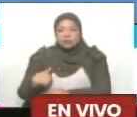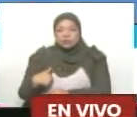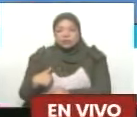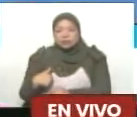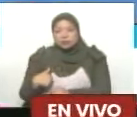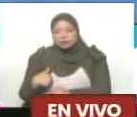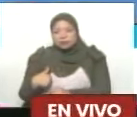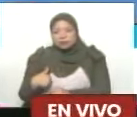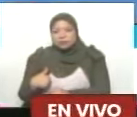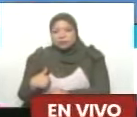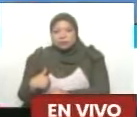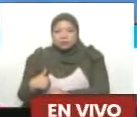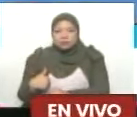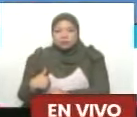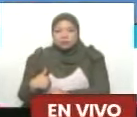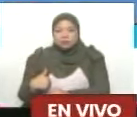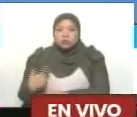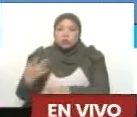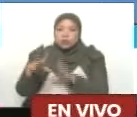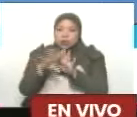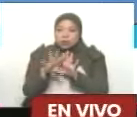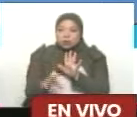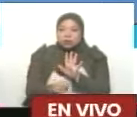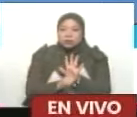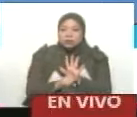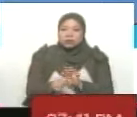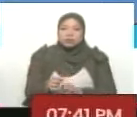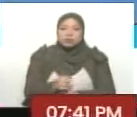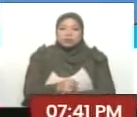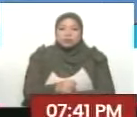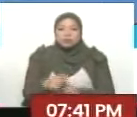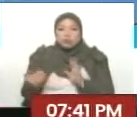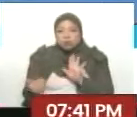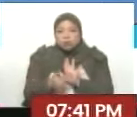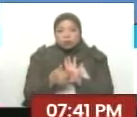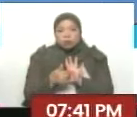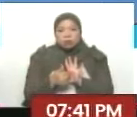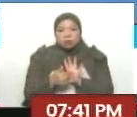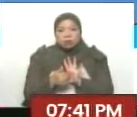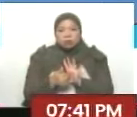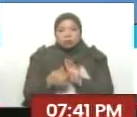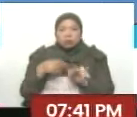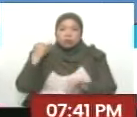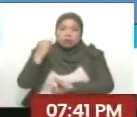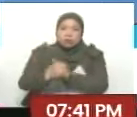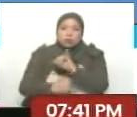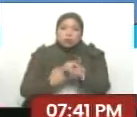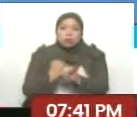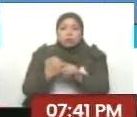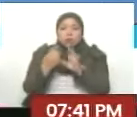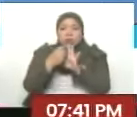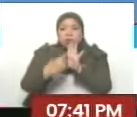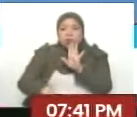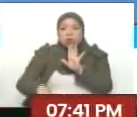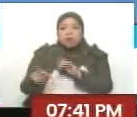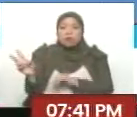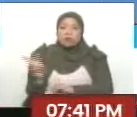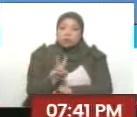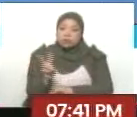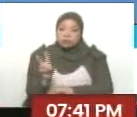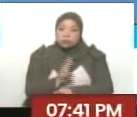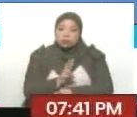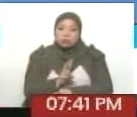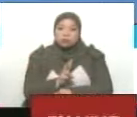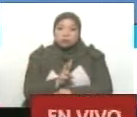derecho constitucional consuetudinario y los pactos internacionales de derechos humanos le prohíben a Venezuela